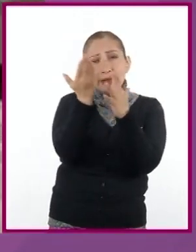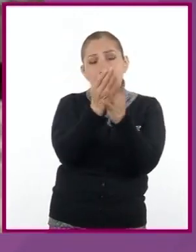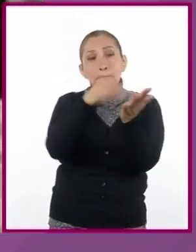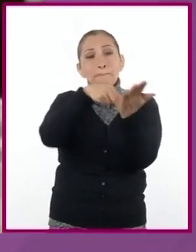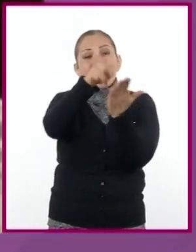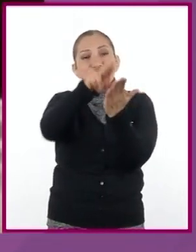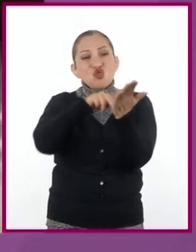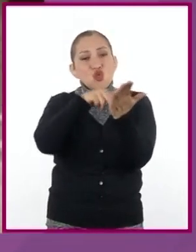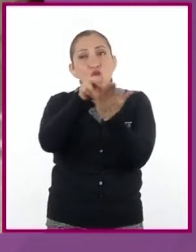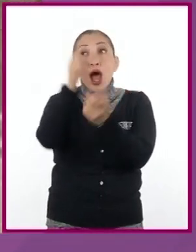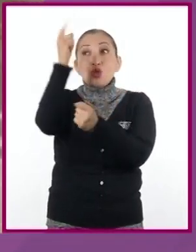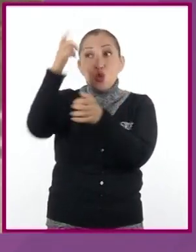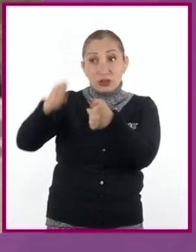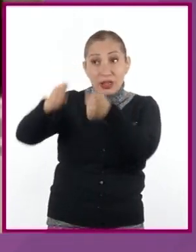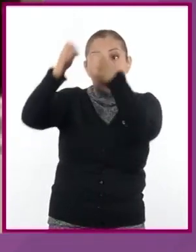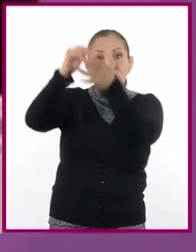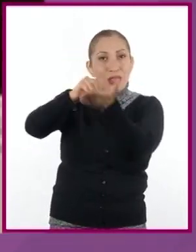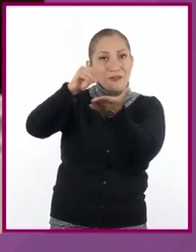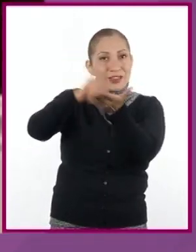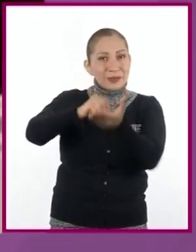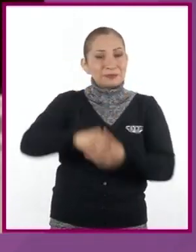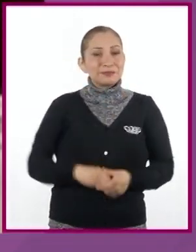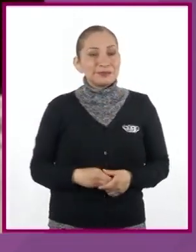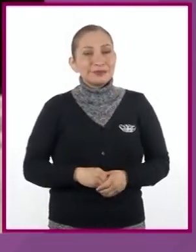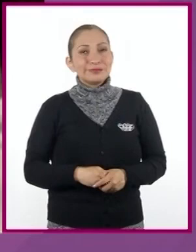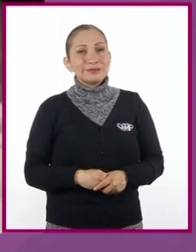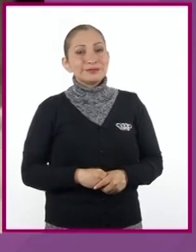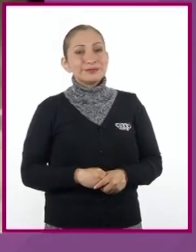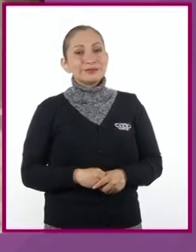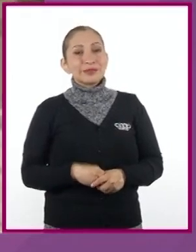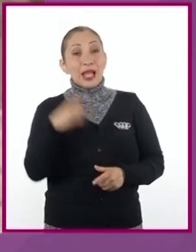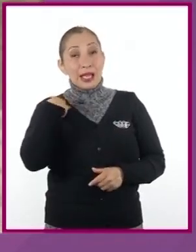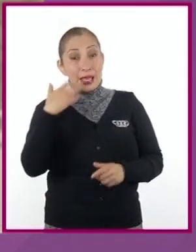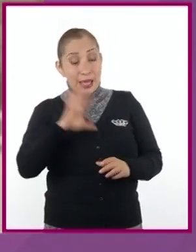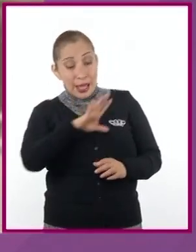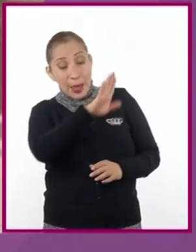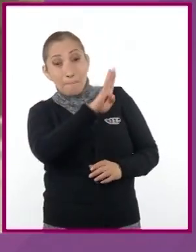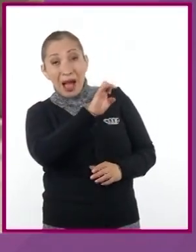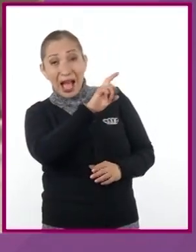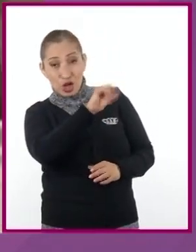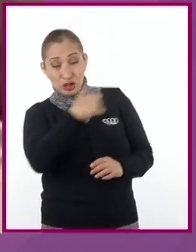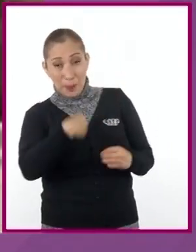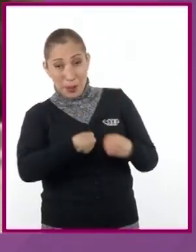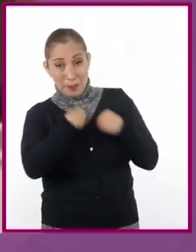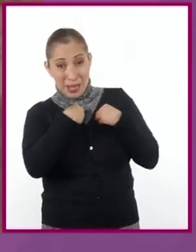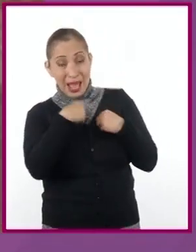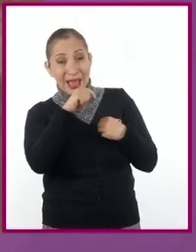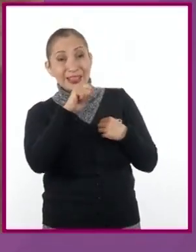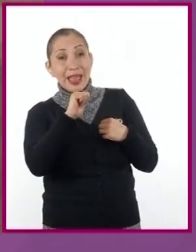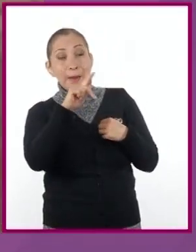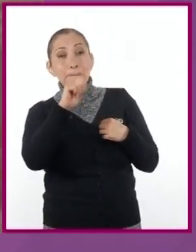pintura mural en muchos edificios importantes y en los barrios habitacionales de Tepantitla